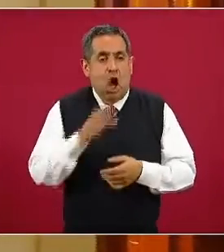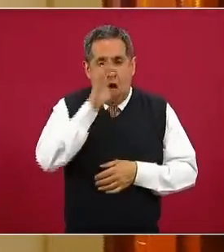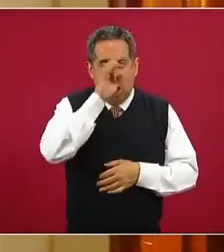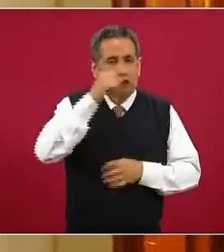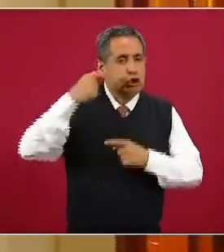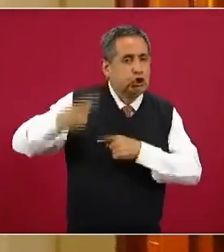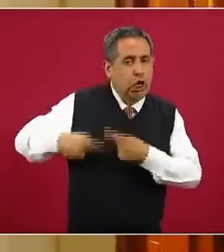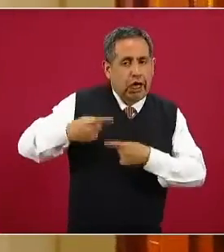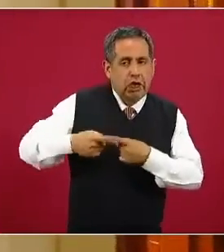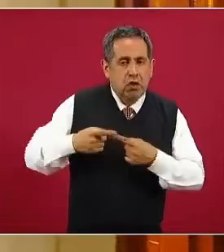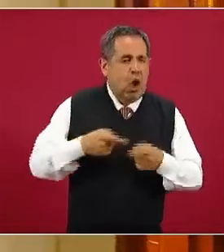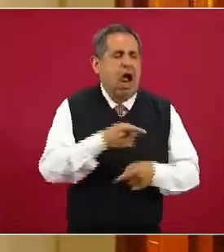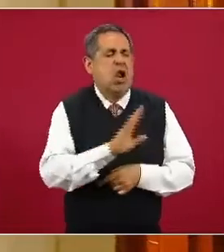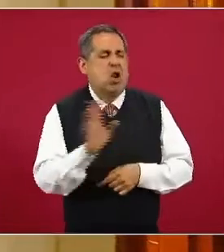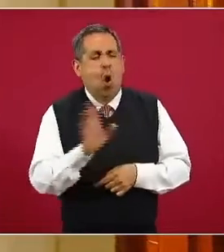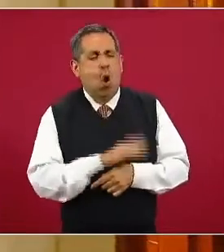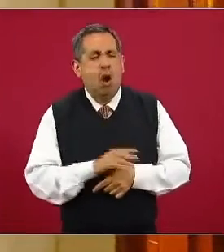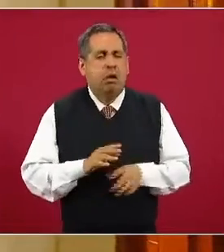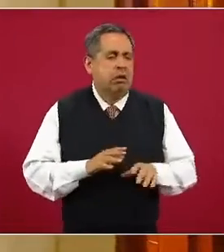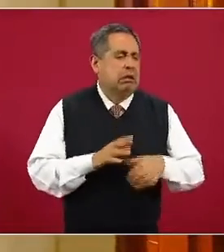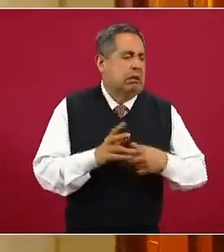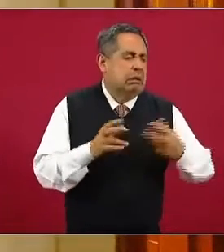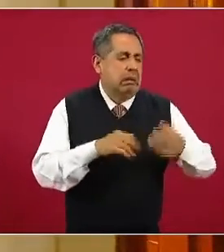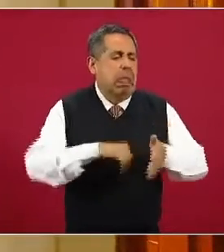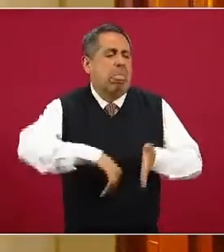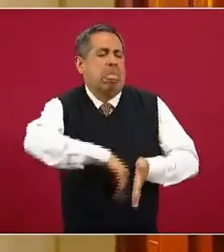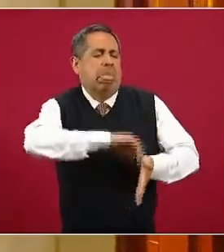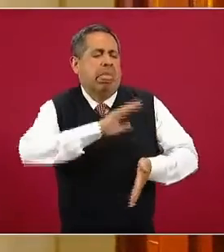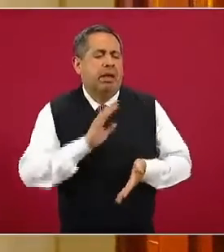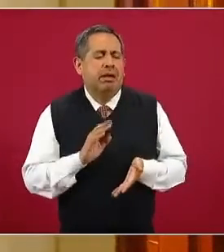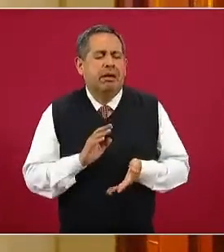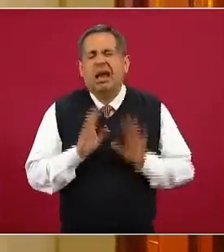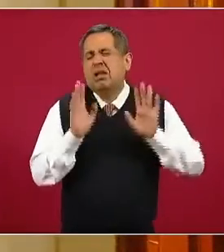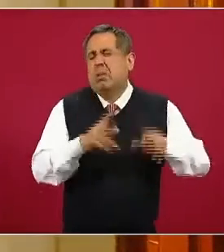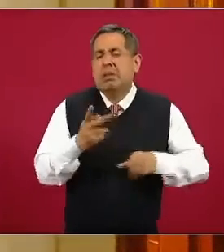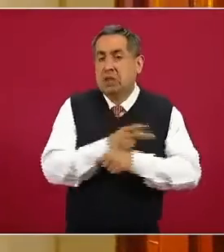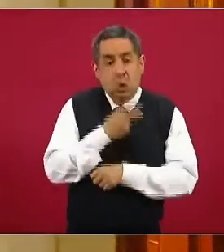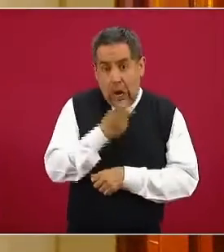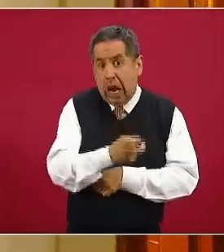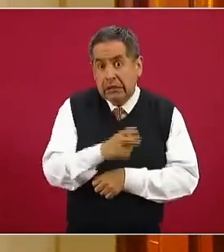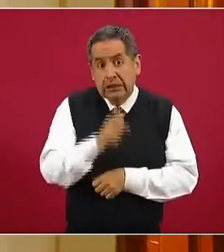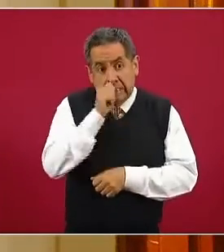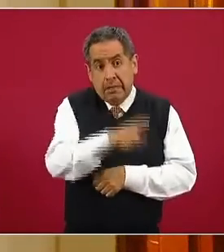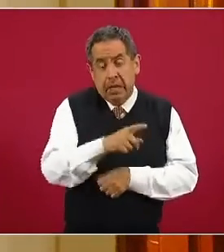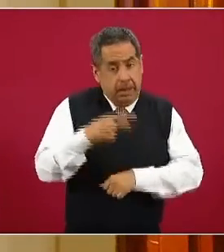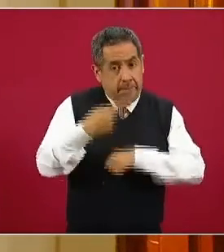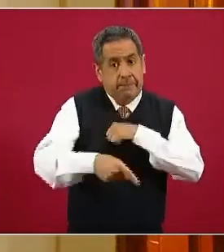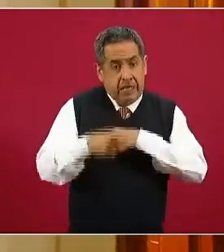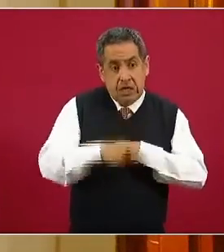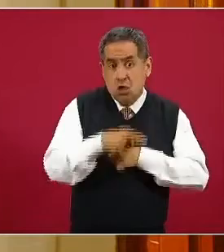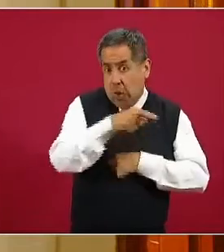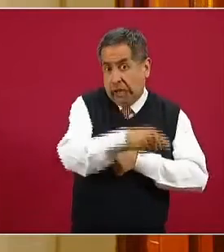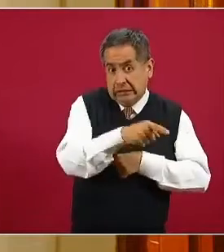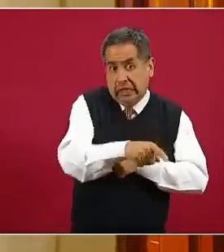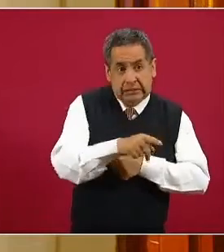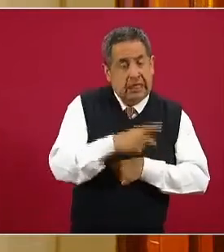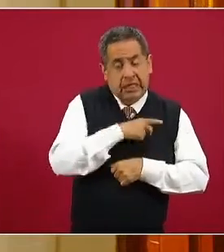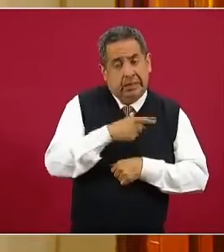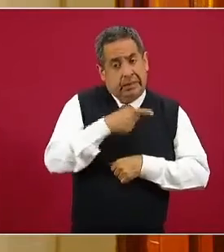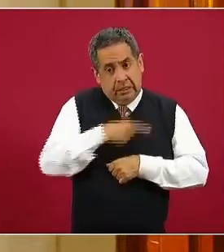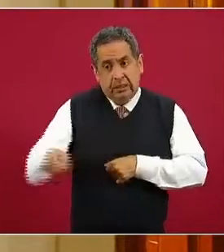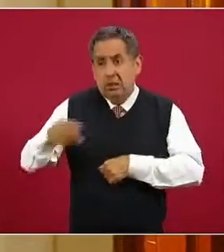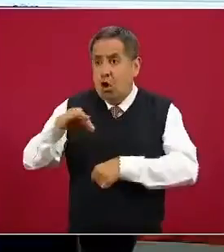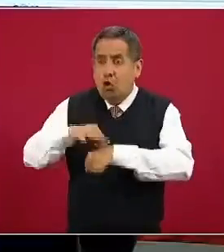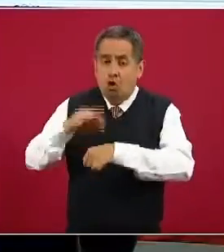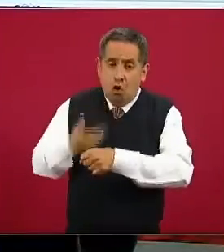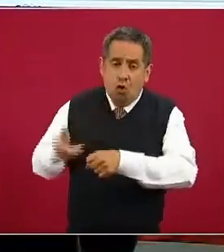zorrillo o encontré un zorrillo en la carretera y me lamió o ese tipo de cosas, esas son las agresiones que son de mayor riesgo y tienen que ir a un centro